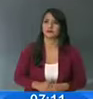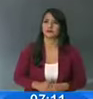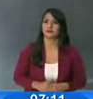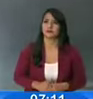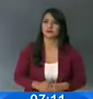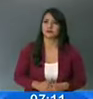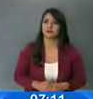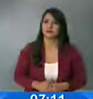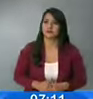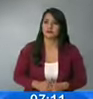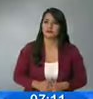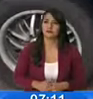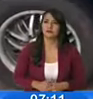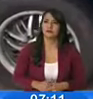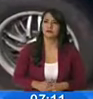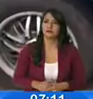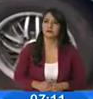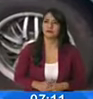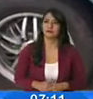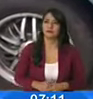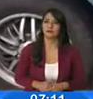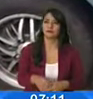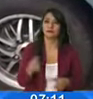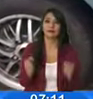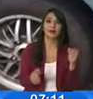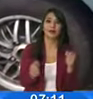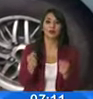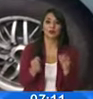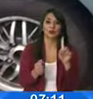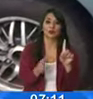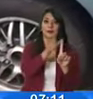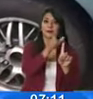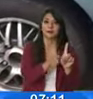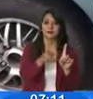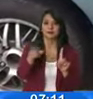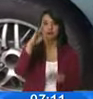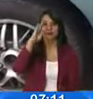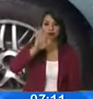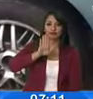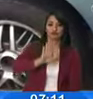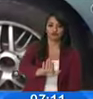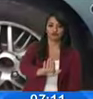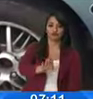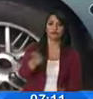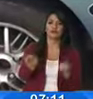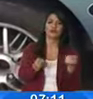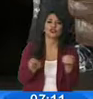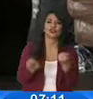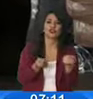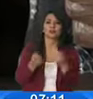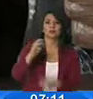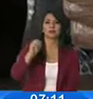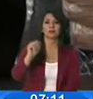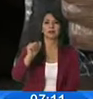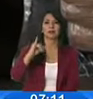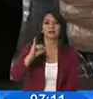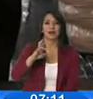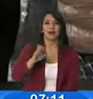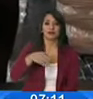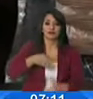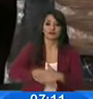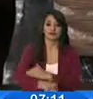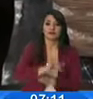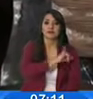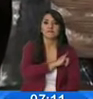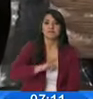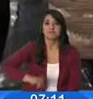Está bastante. Al auto y su único ocupante le pararon la marcha en el control de mascarilla. Aparentemente ingresó desde Ipiales, pasó